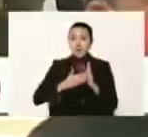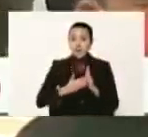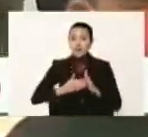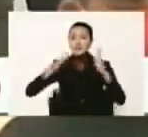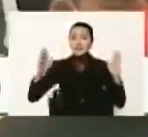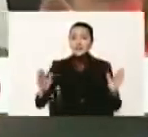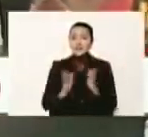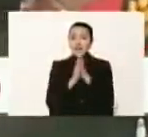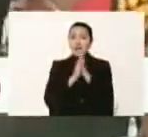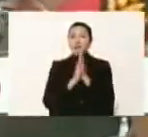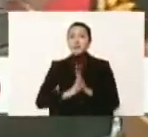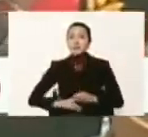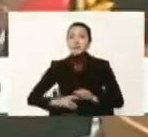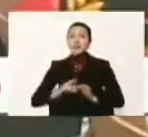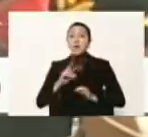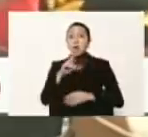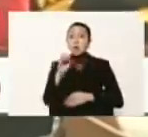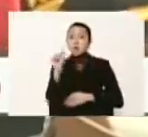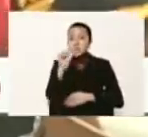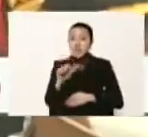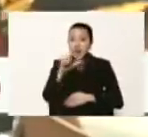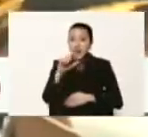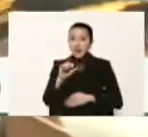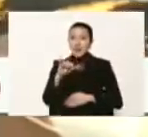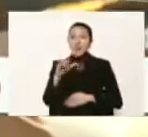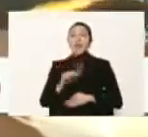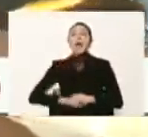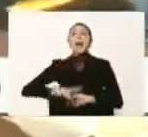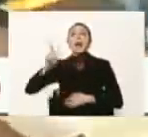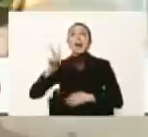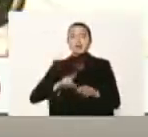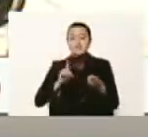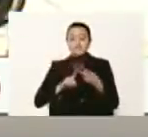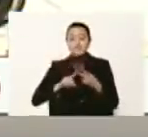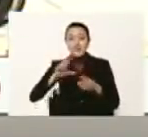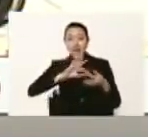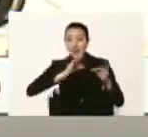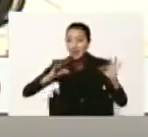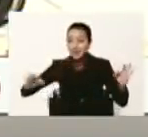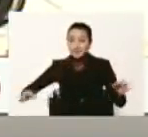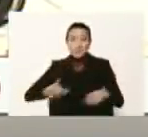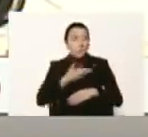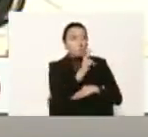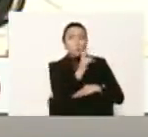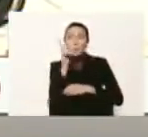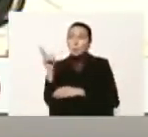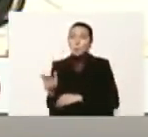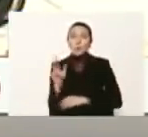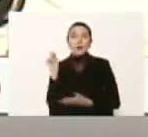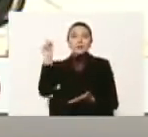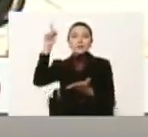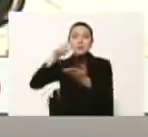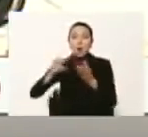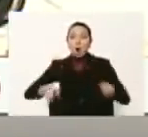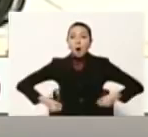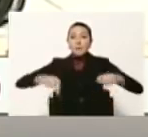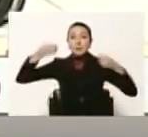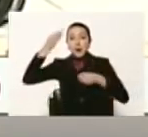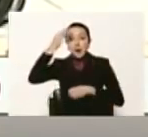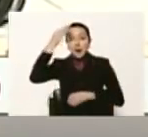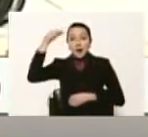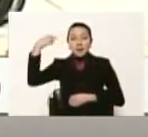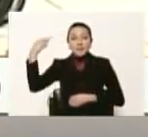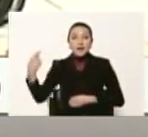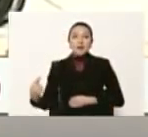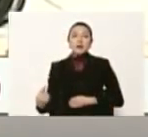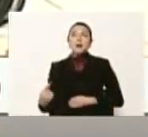Rosalía, la parroquia La Vega, la parroquia San Juan, El Paraíso, disparaban hacia Quinta Crespo, tuvimos heridos